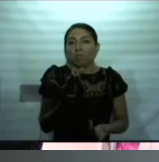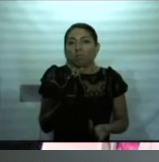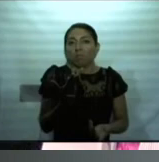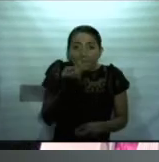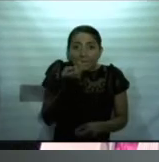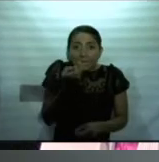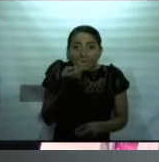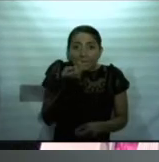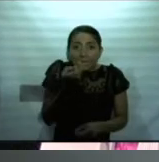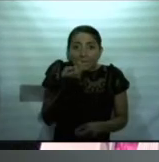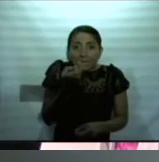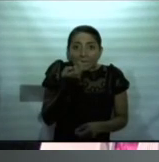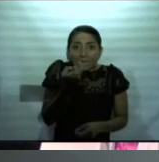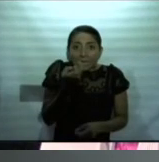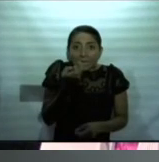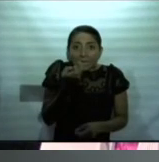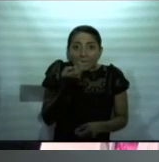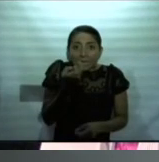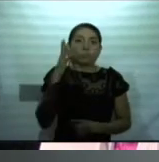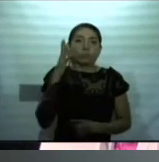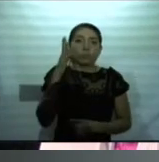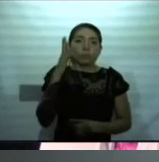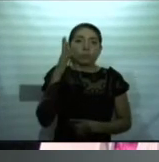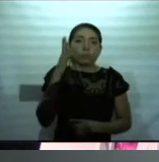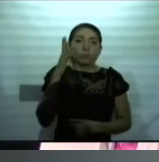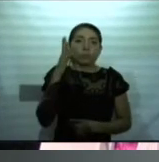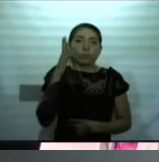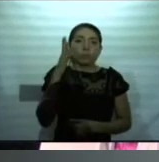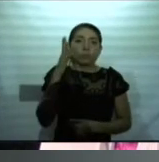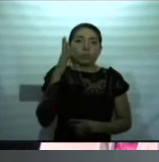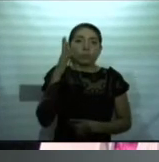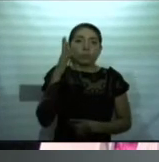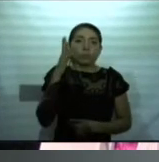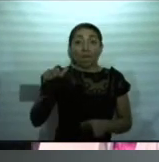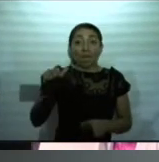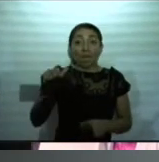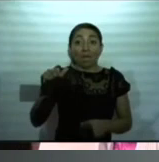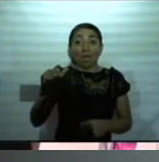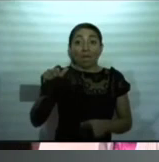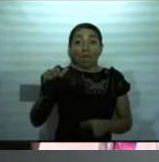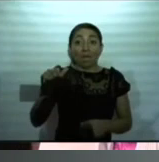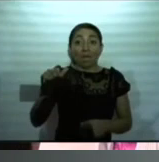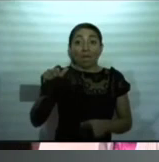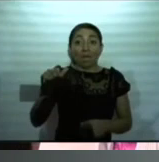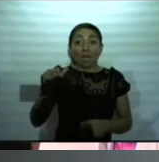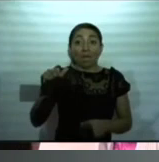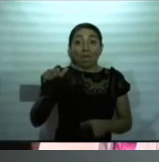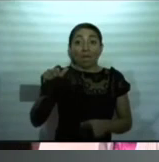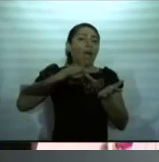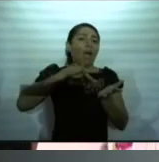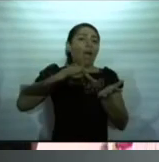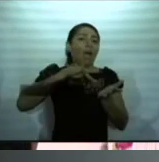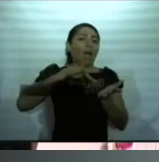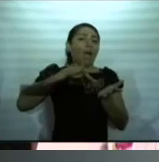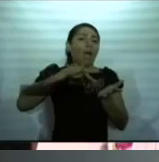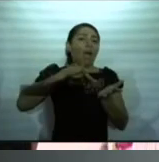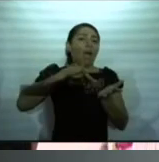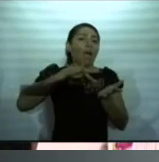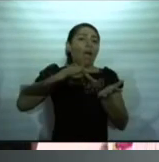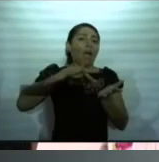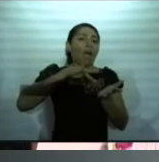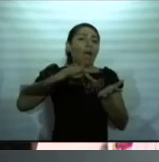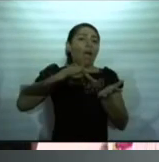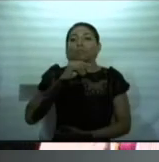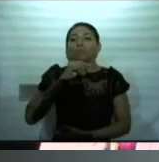ahora que llegue a ser presidenta, pues vamos a hacer lo mismo que en la ciudad. Vamos a apoyar a todos los niños